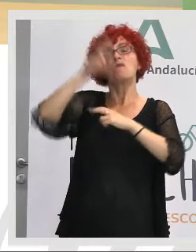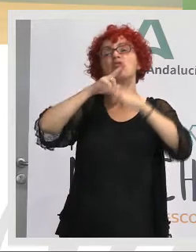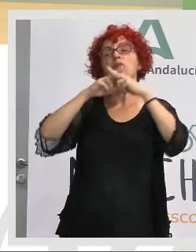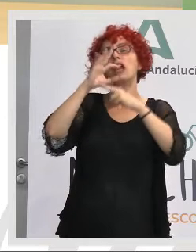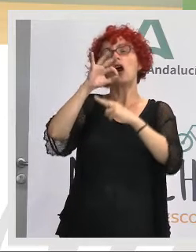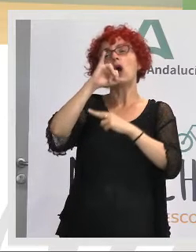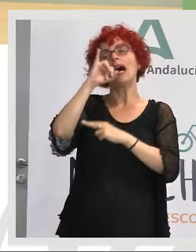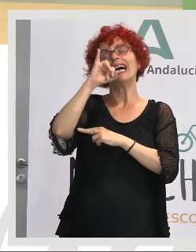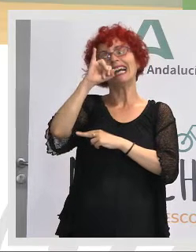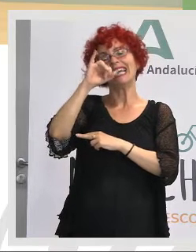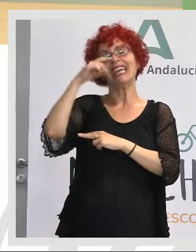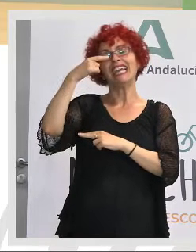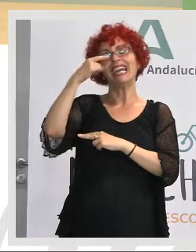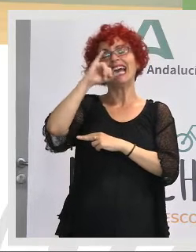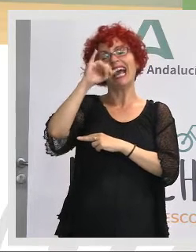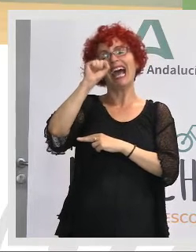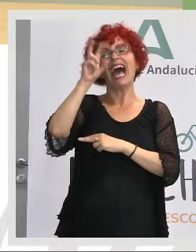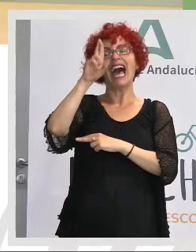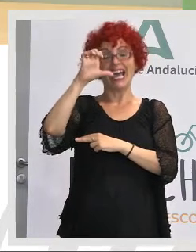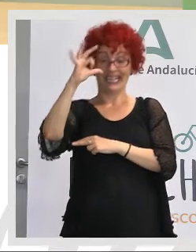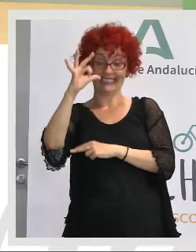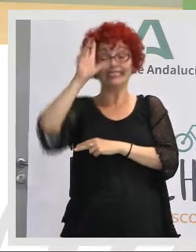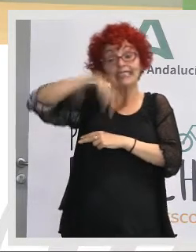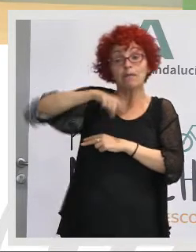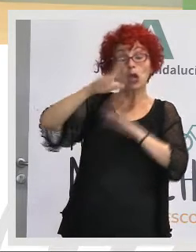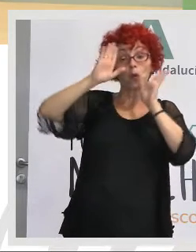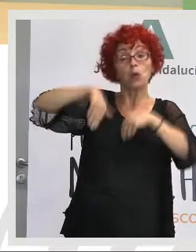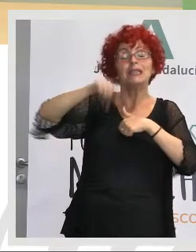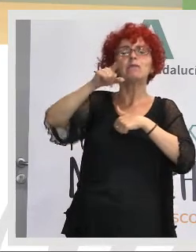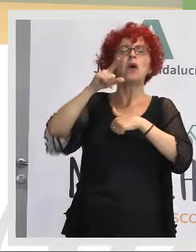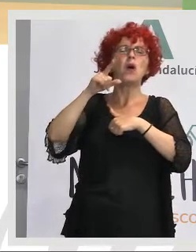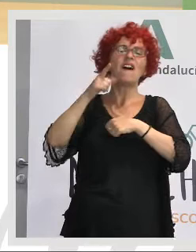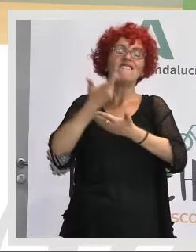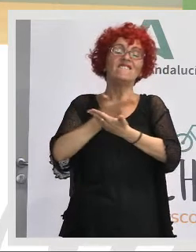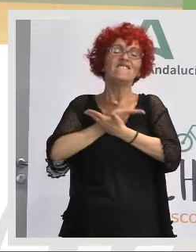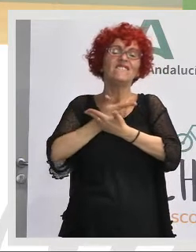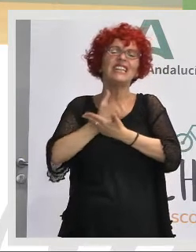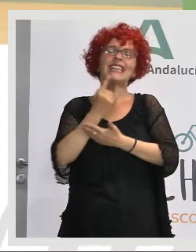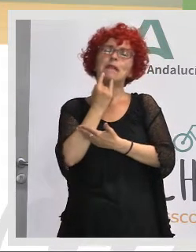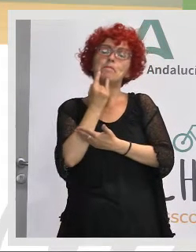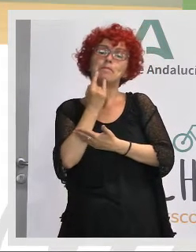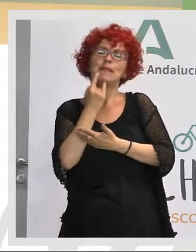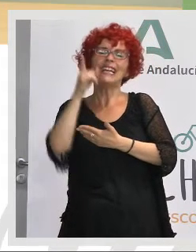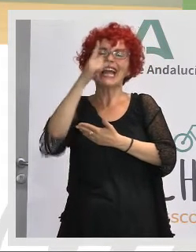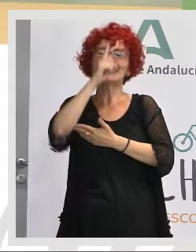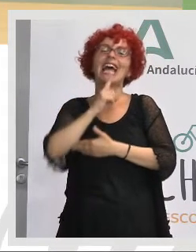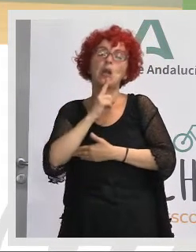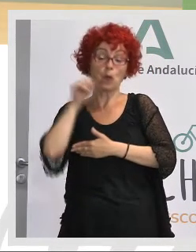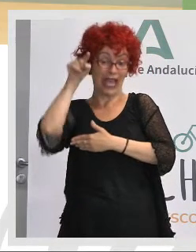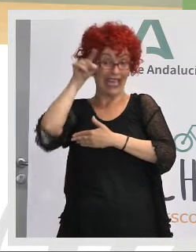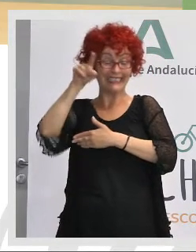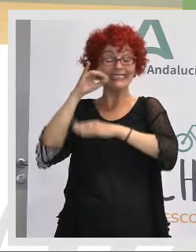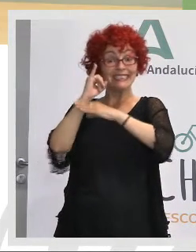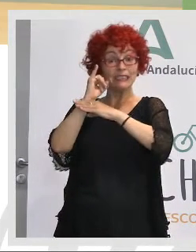por esta iniciativa. Y por último, tenemos al Colegio Virgen del Pilar de Sanlúcar de Barrameda. Ya consiguió el año pasado